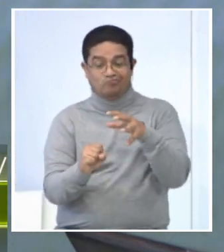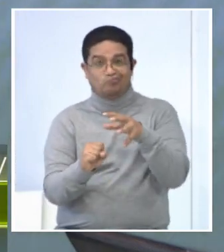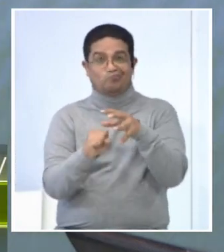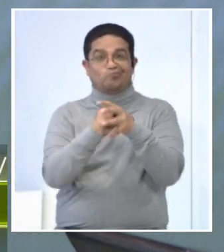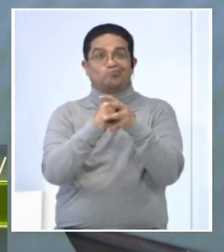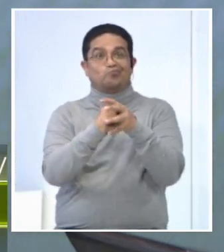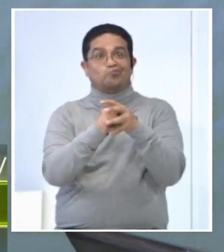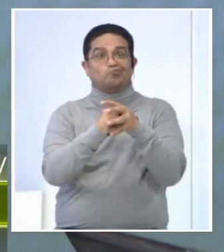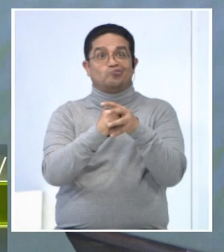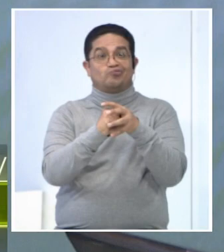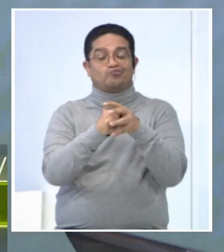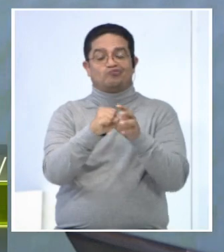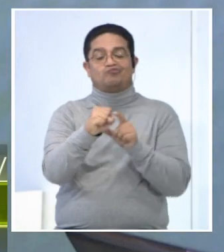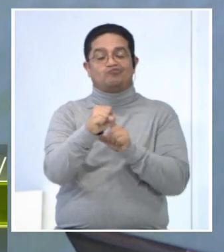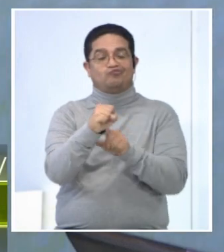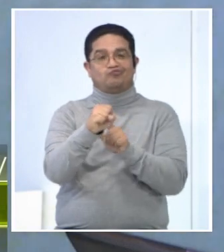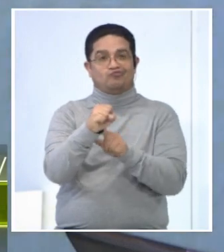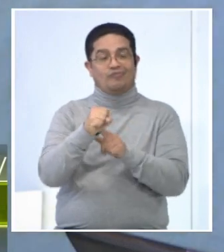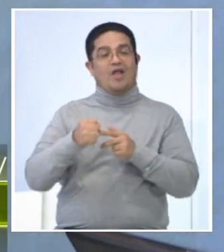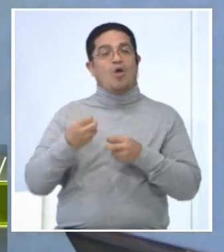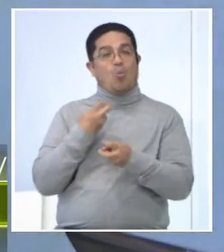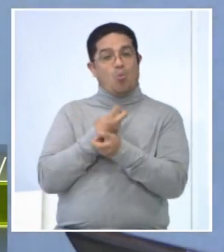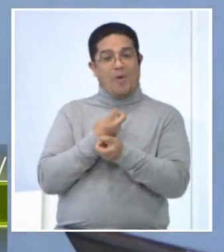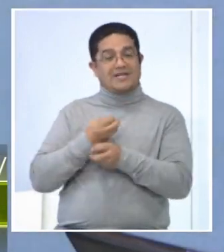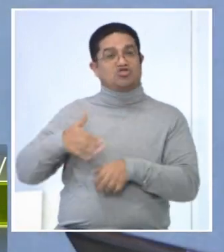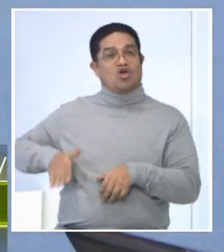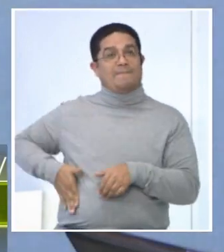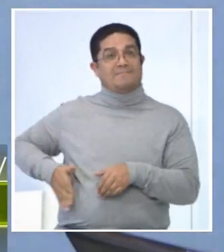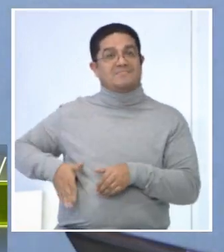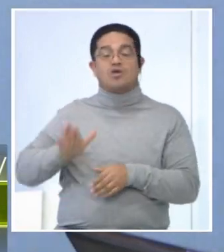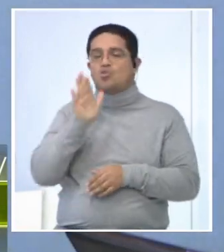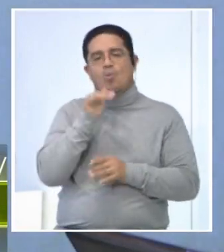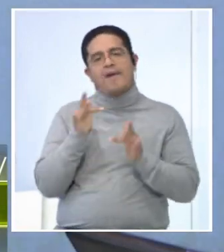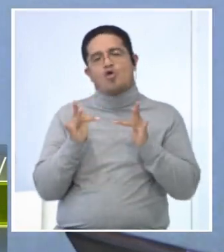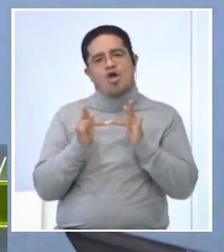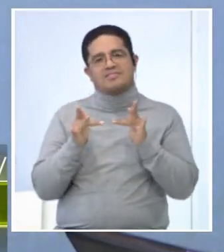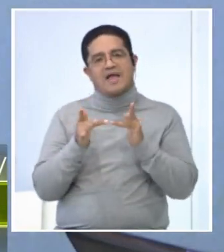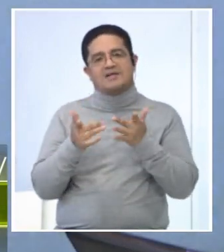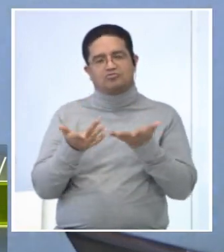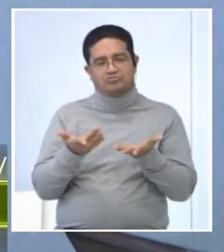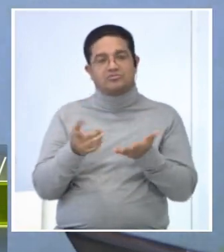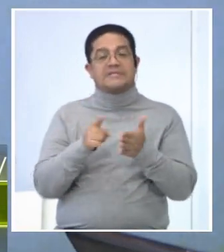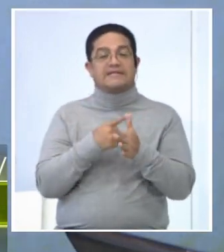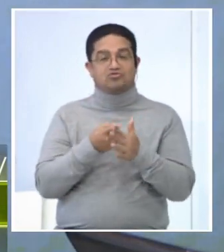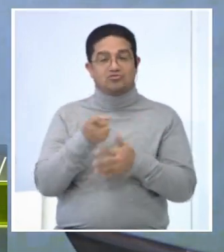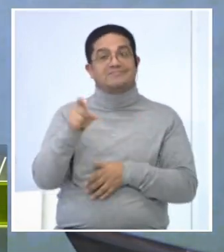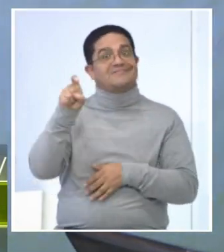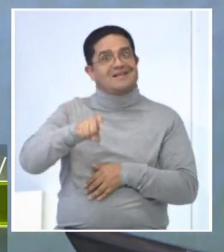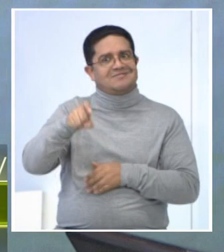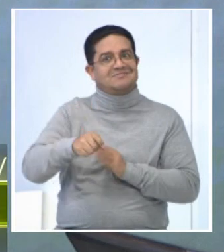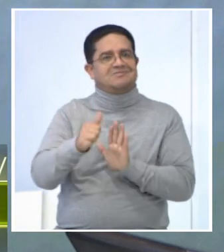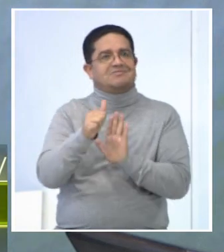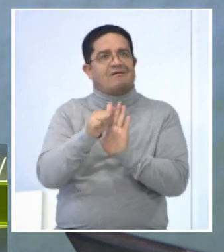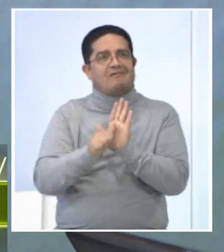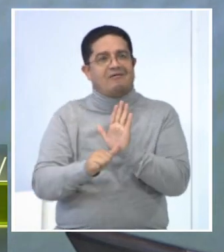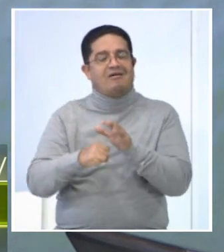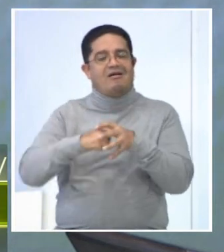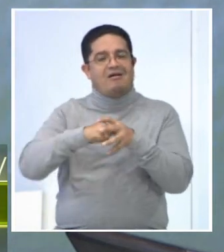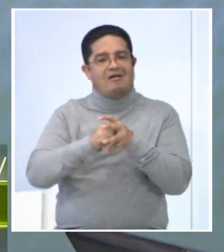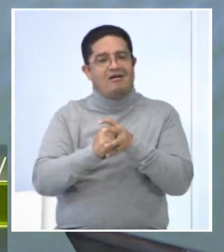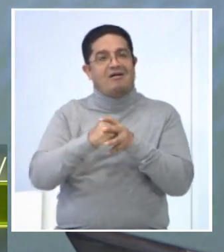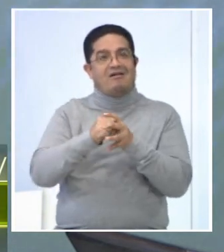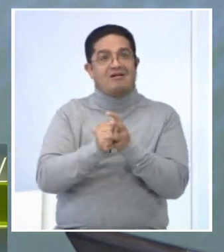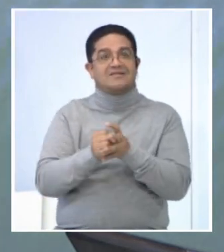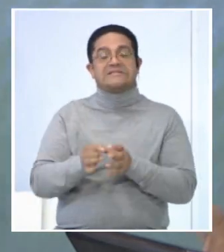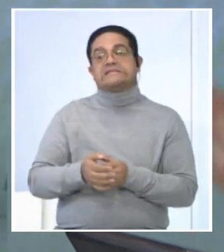una genesia de la cabeza femoral, entonces no hay contacto entre la articulación y por eso que se produce el desgaste como tal. Claro,